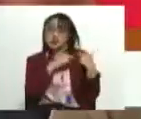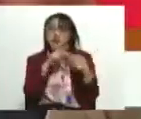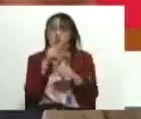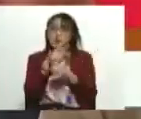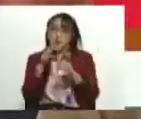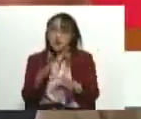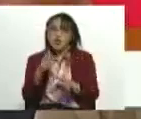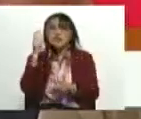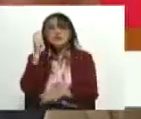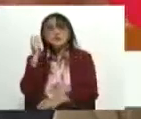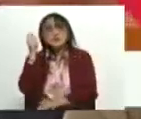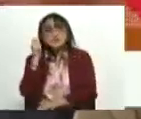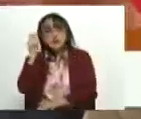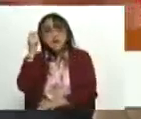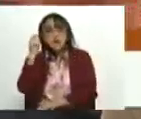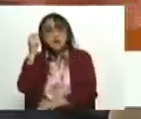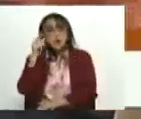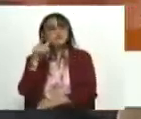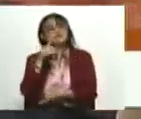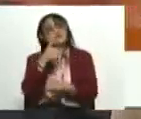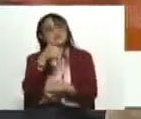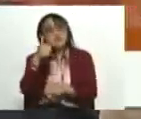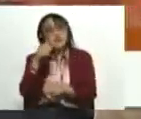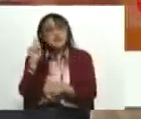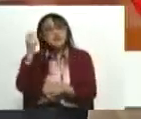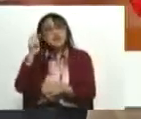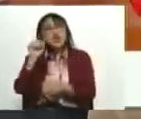diputado, pero un jefe de calle, ¿para dónde va?